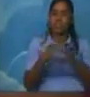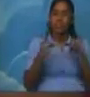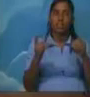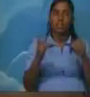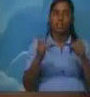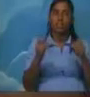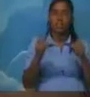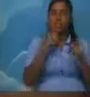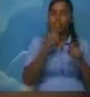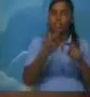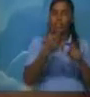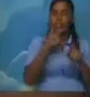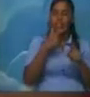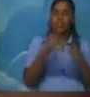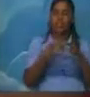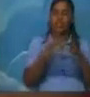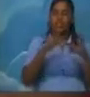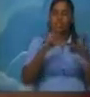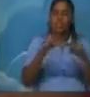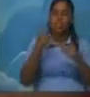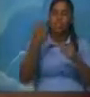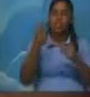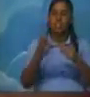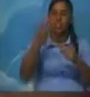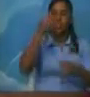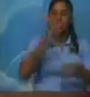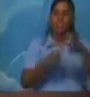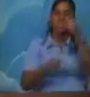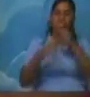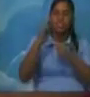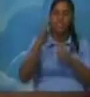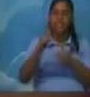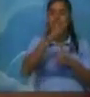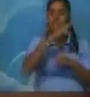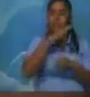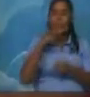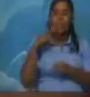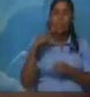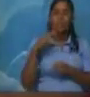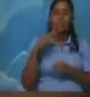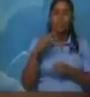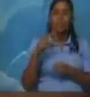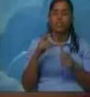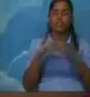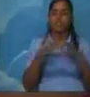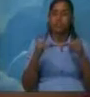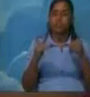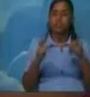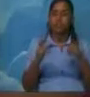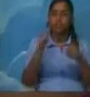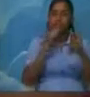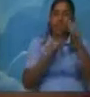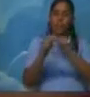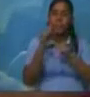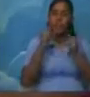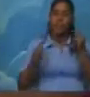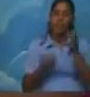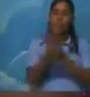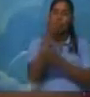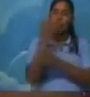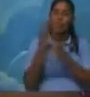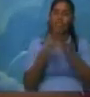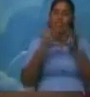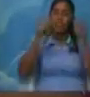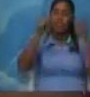una tierra bonita una tierra que fluye leche miel aguas Fuentes